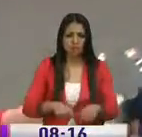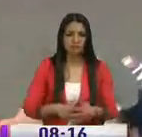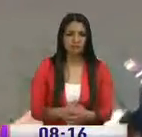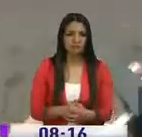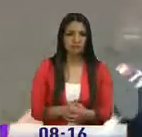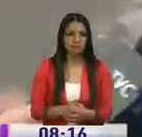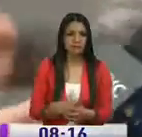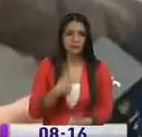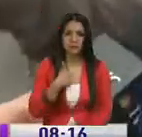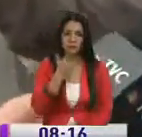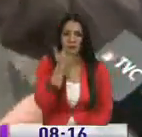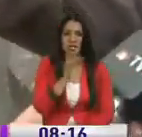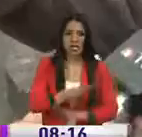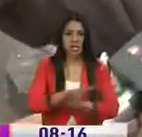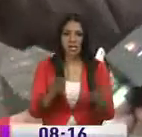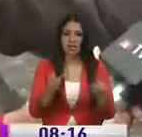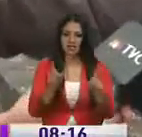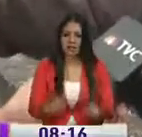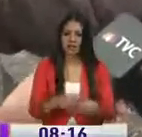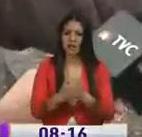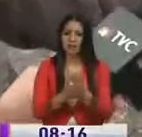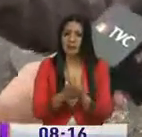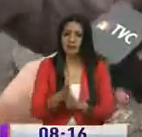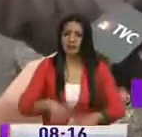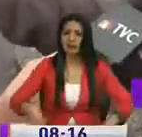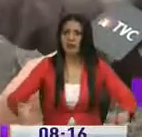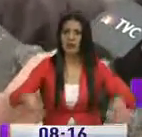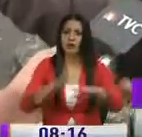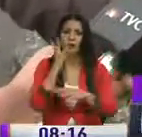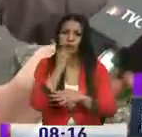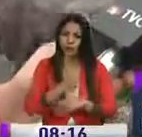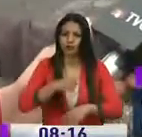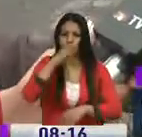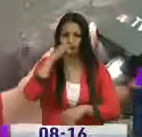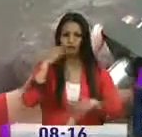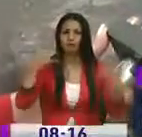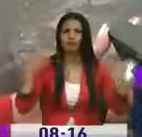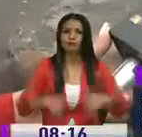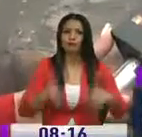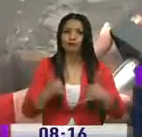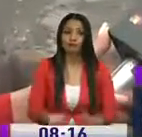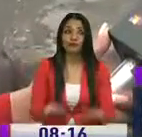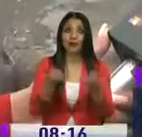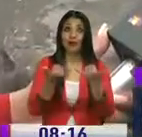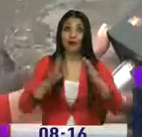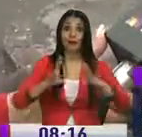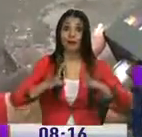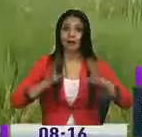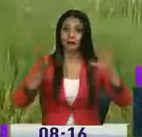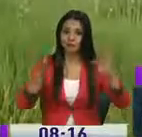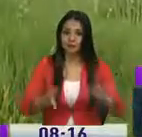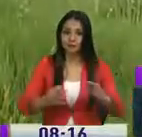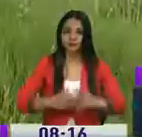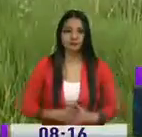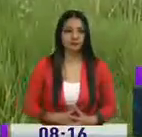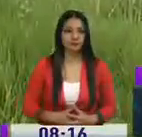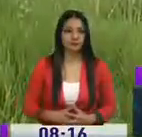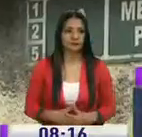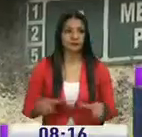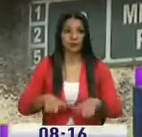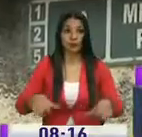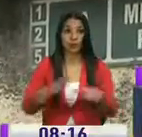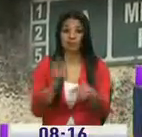parece muy mal está aprovechar este terreno para que jueguen los niños ahorita que de salen a vacaciones la inseguridad